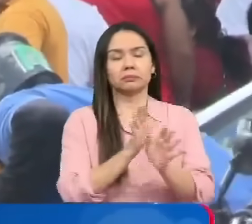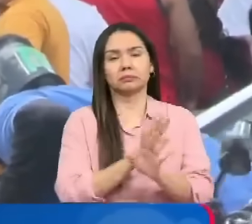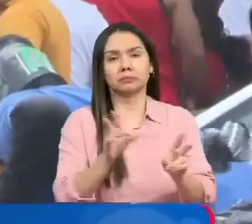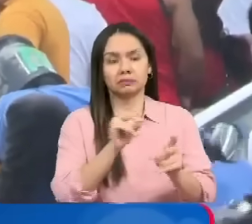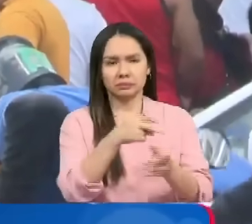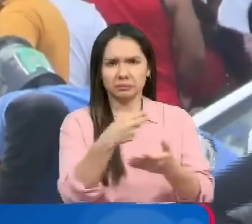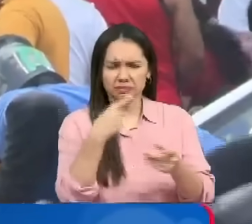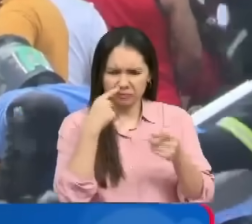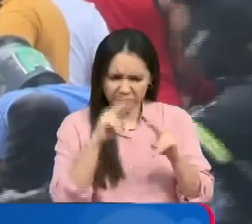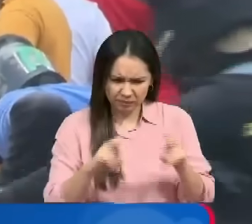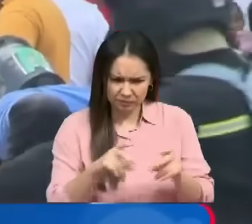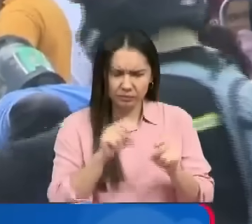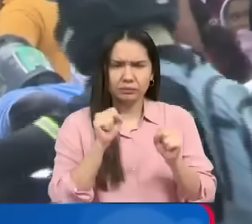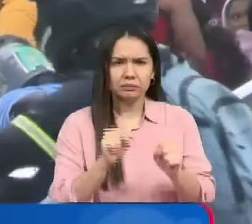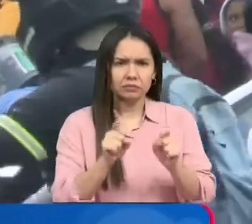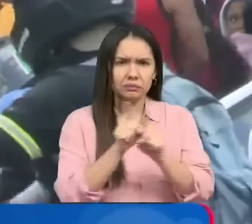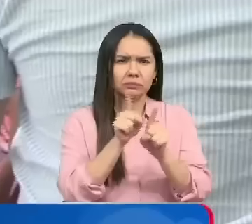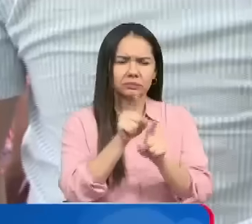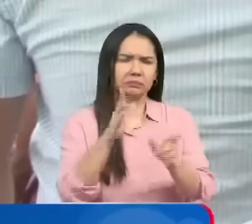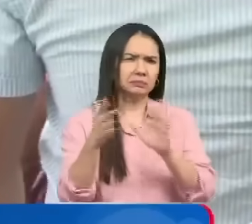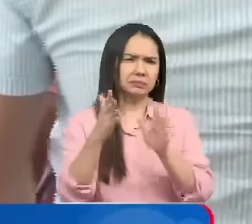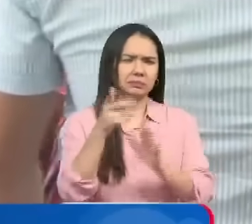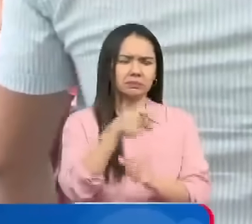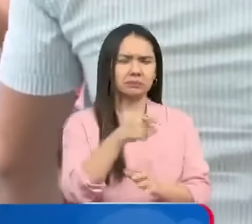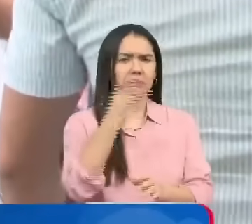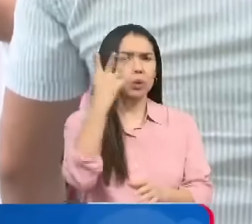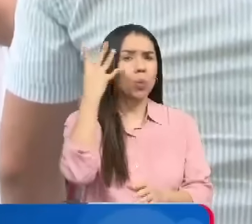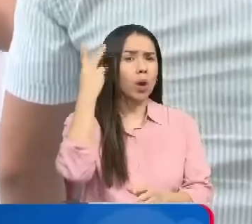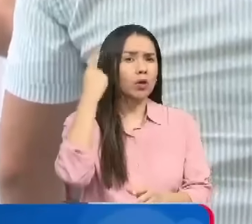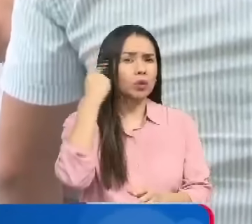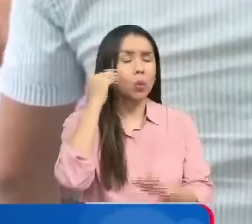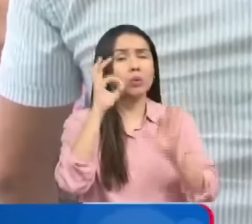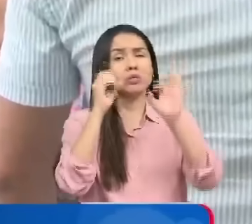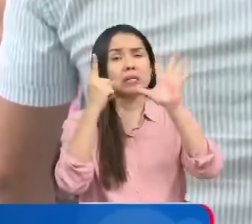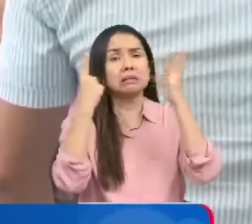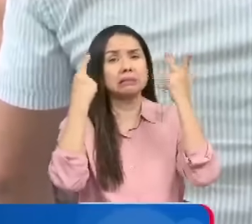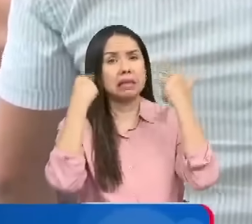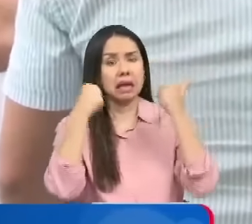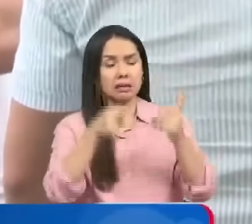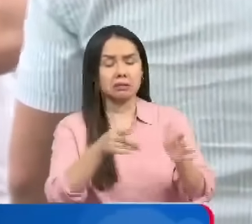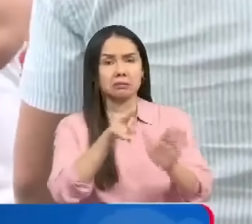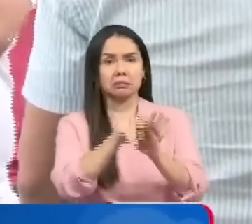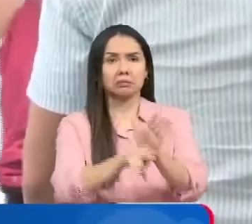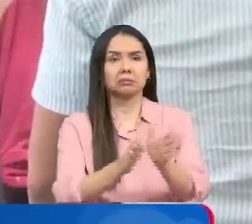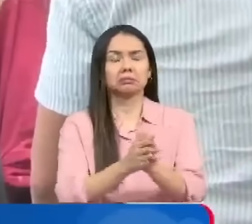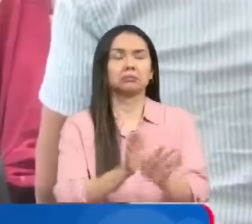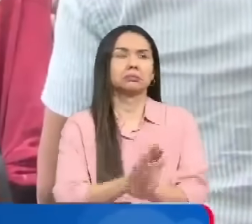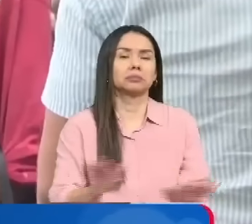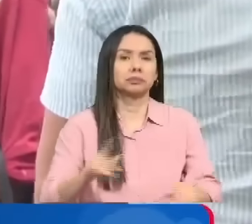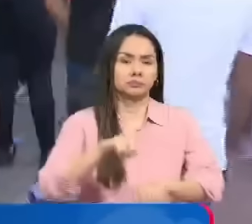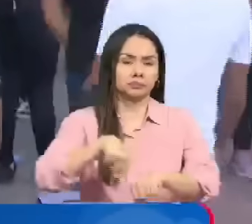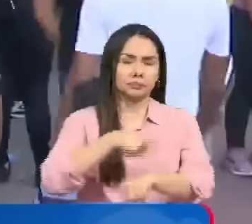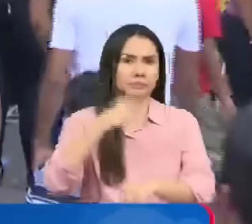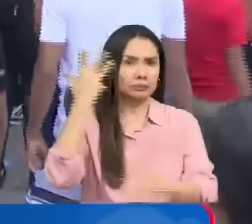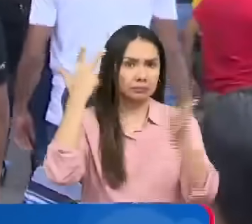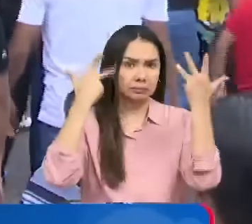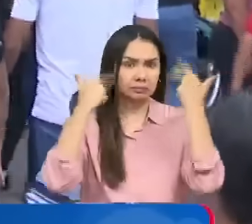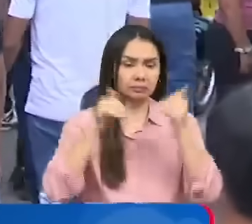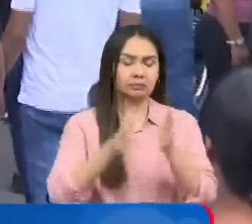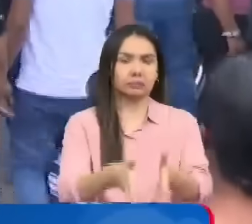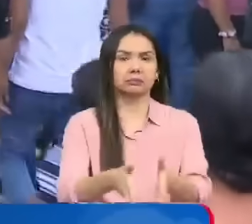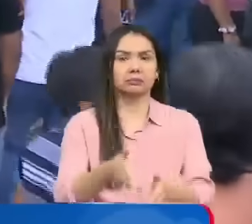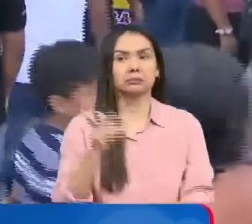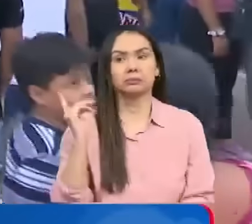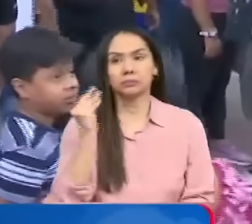el cadáver podría tener un tiempo estimado de muerte de 4 a 6 días. Con imágenes de Oscar Vázquez, reportó para Noticiero